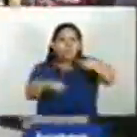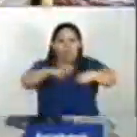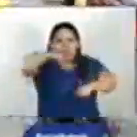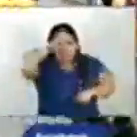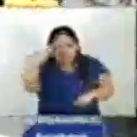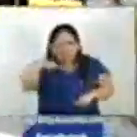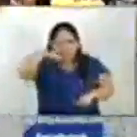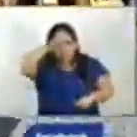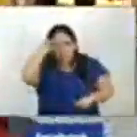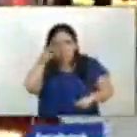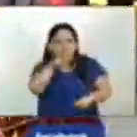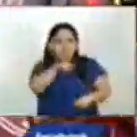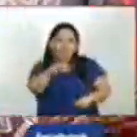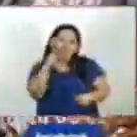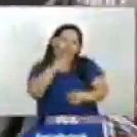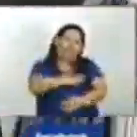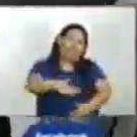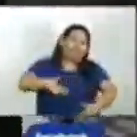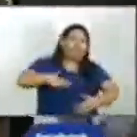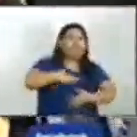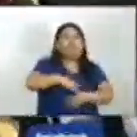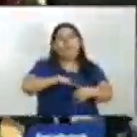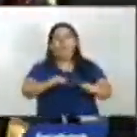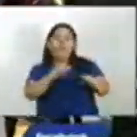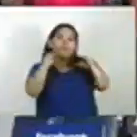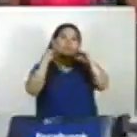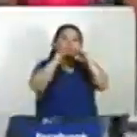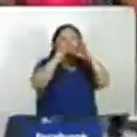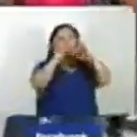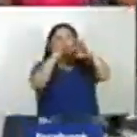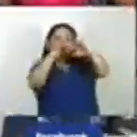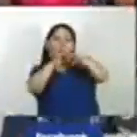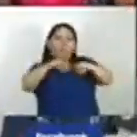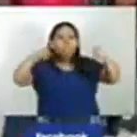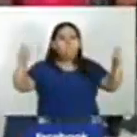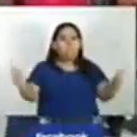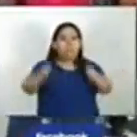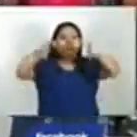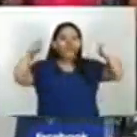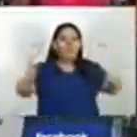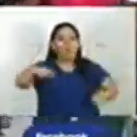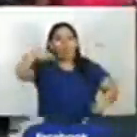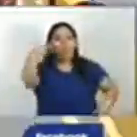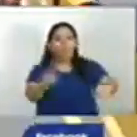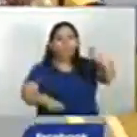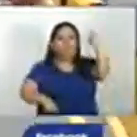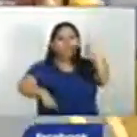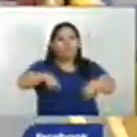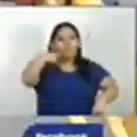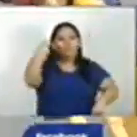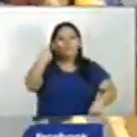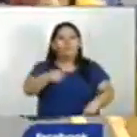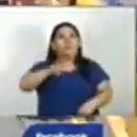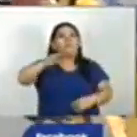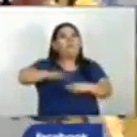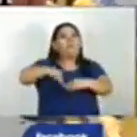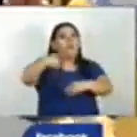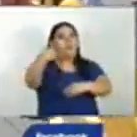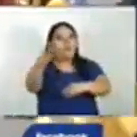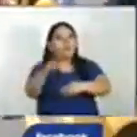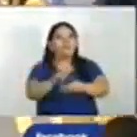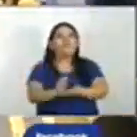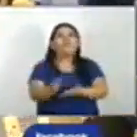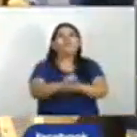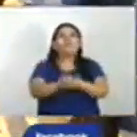el desfile. Todos deleitaban con sus instrumentos de viento, los platillos y los bombos. Fue el turno de la banda del